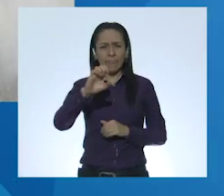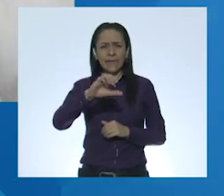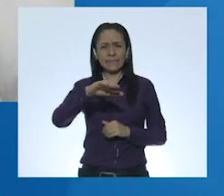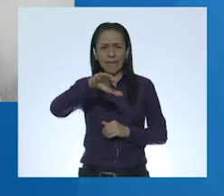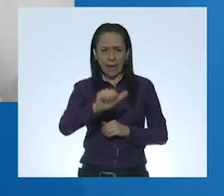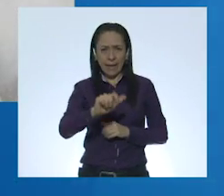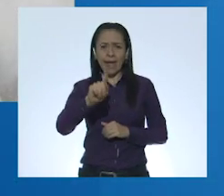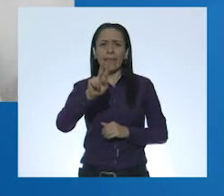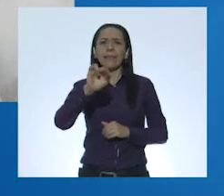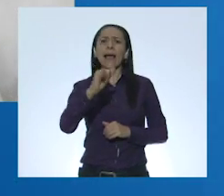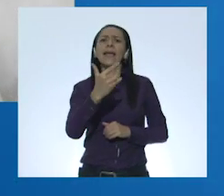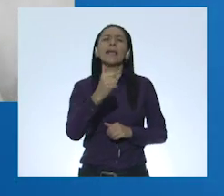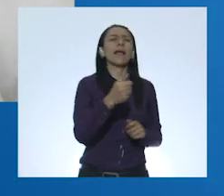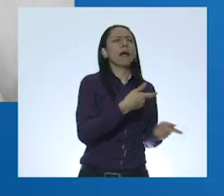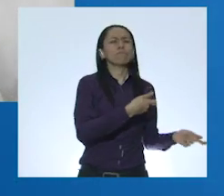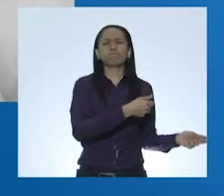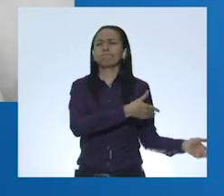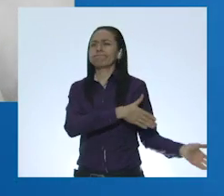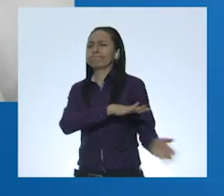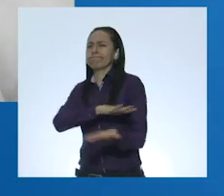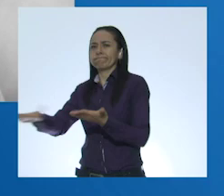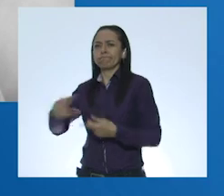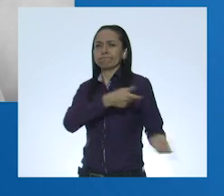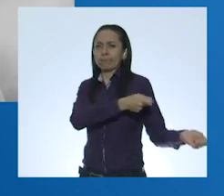El surgimiento del movimiento zapatista.